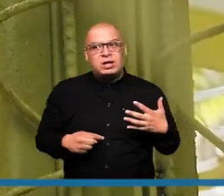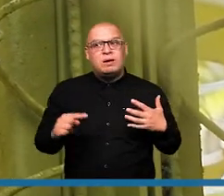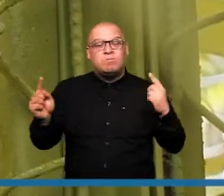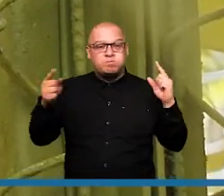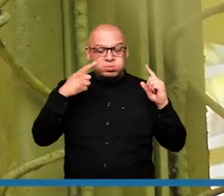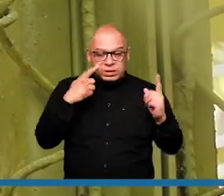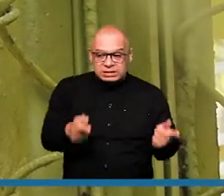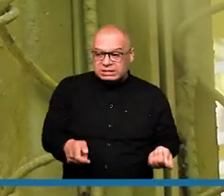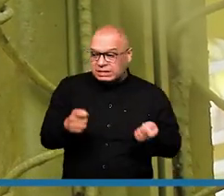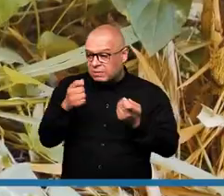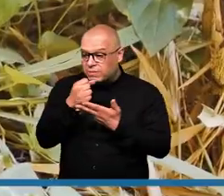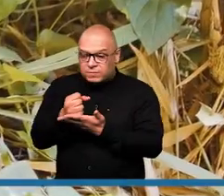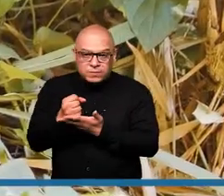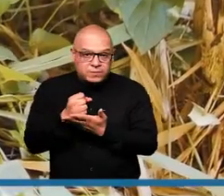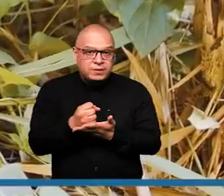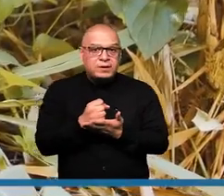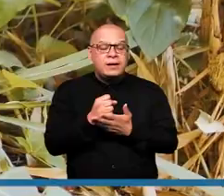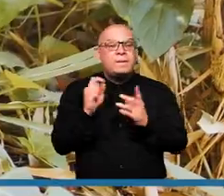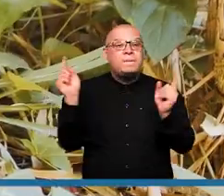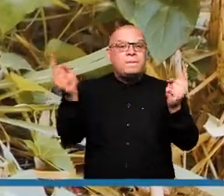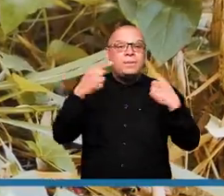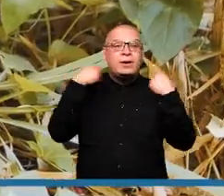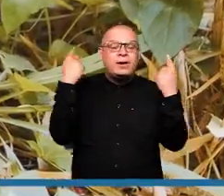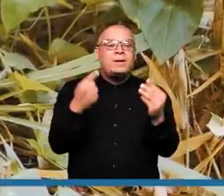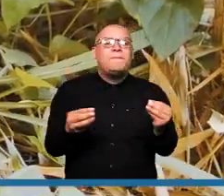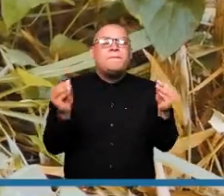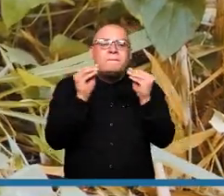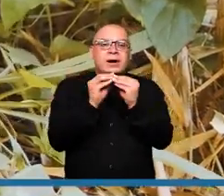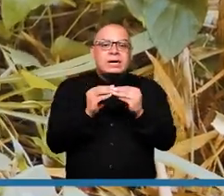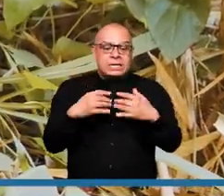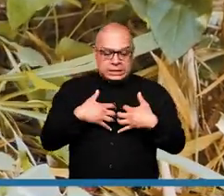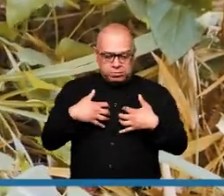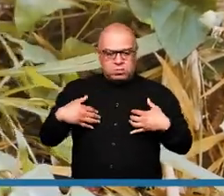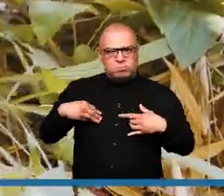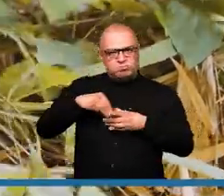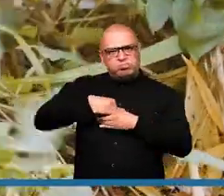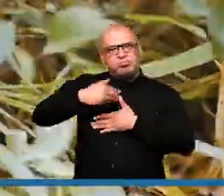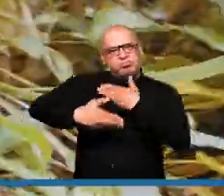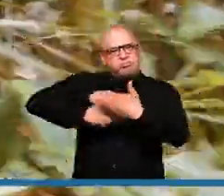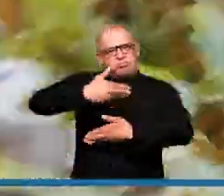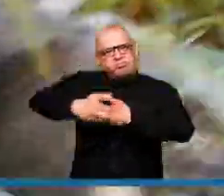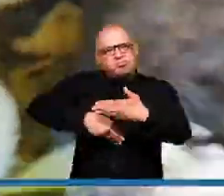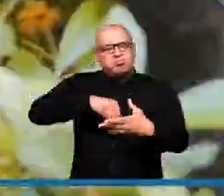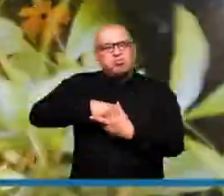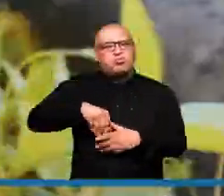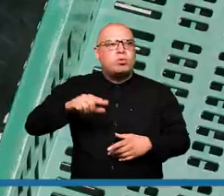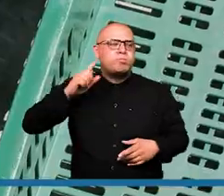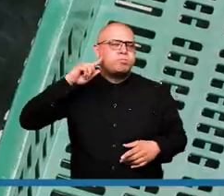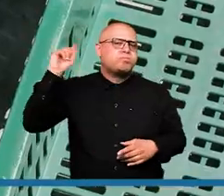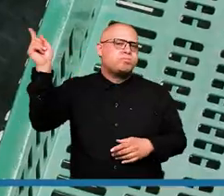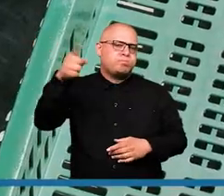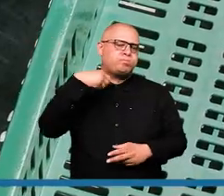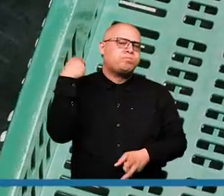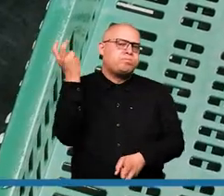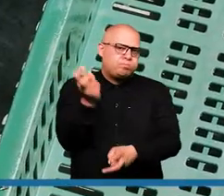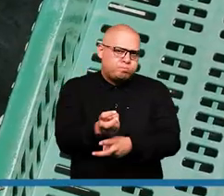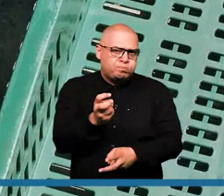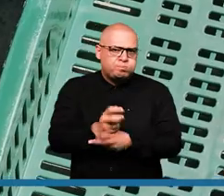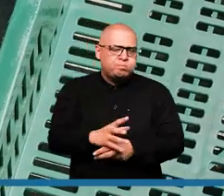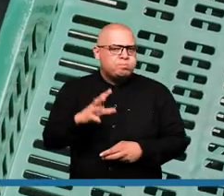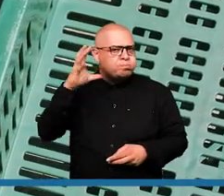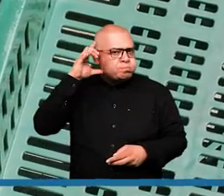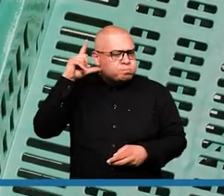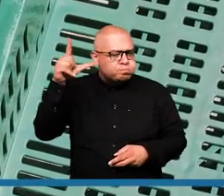rescates y tristemente cada vez nuestro equipo pues atiende situaciones muy complicadas que se siguen presentando, como